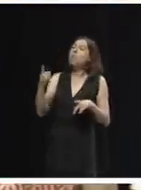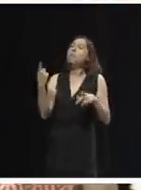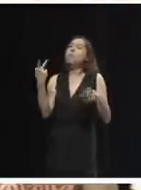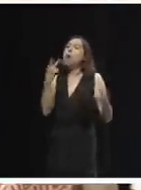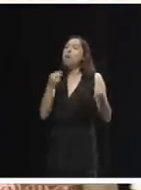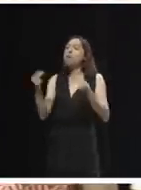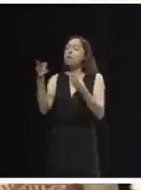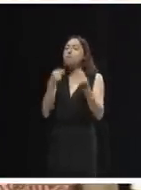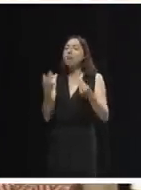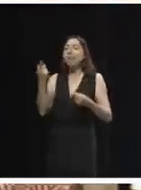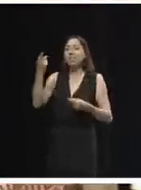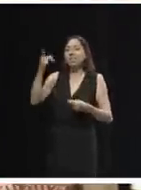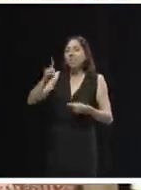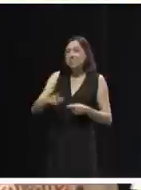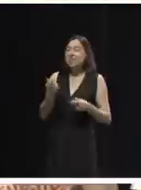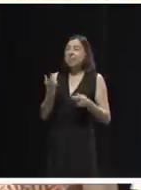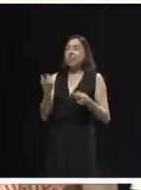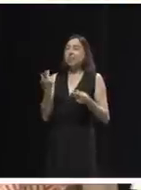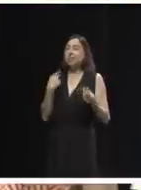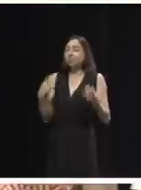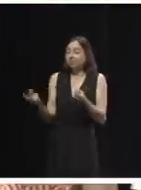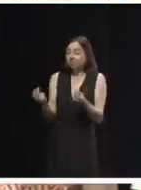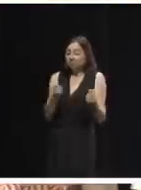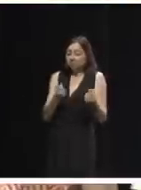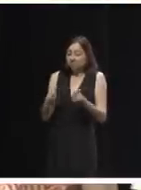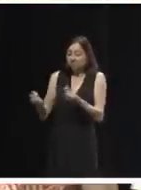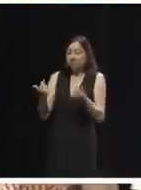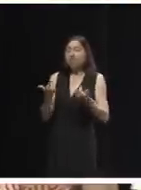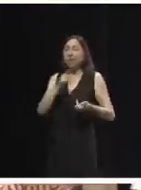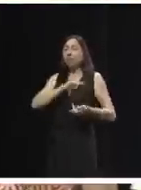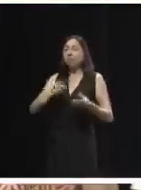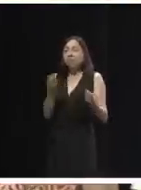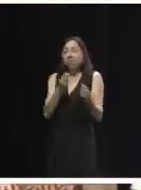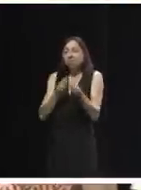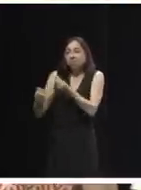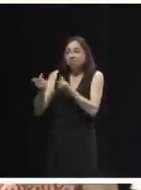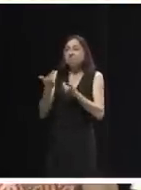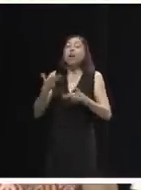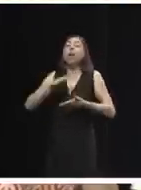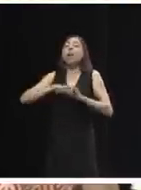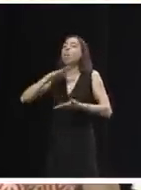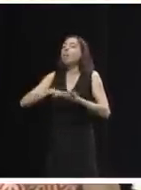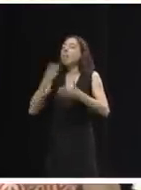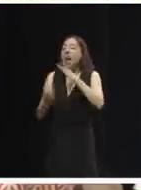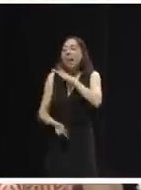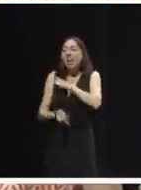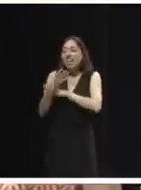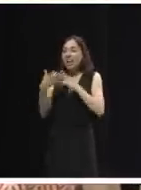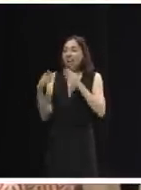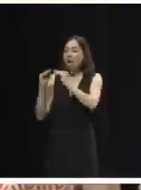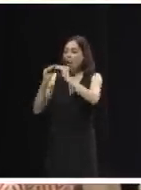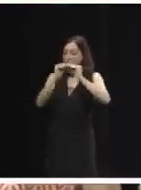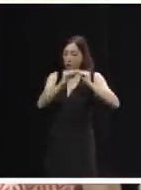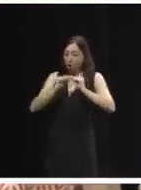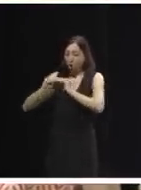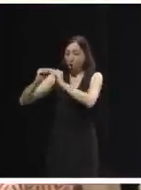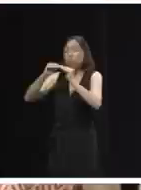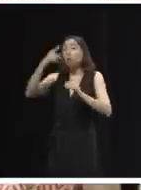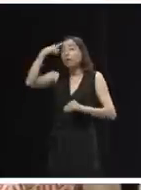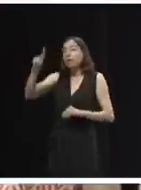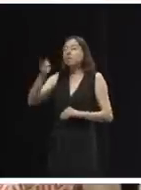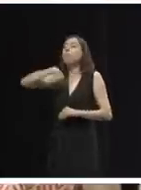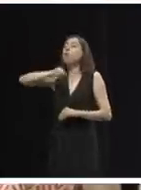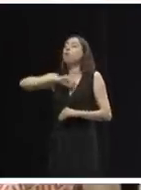del sentido. Tenemos swing, tenemos capacidad de construir lo común y sabemos de nuestras madres andaluzas cómo se puede construir